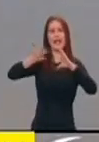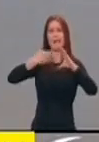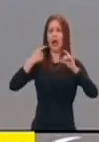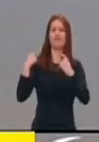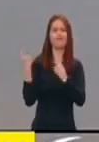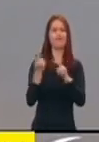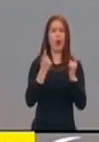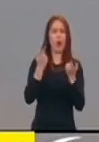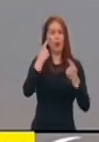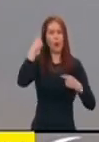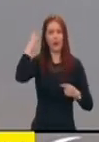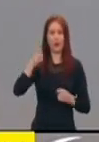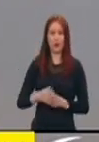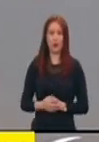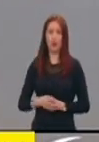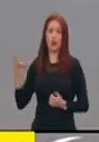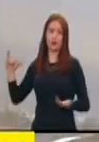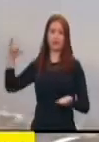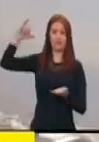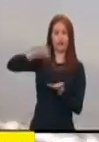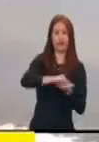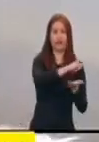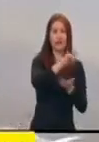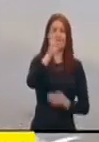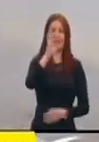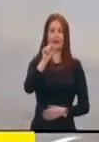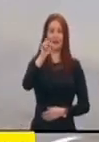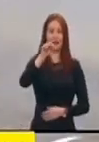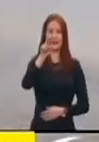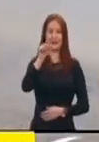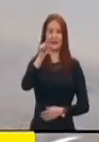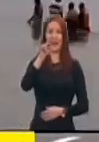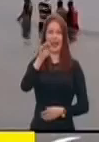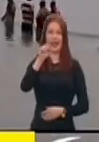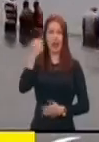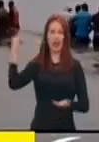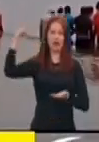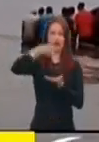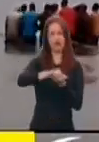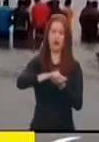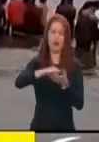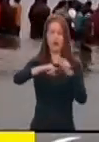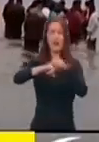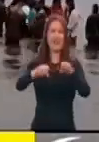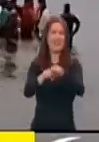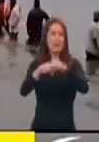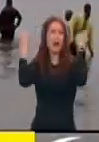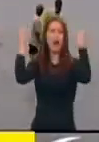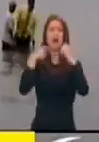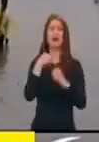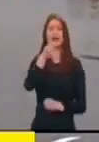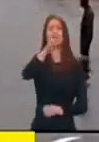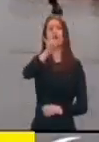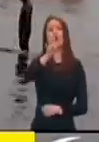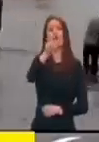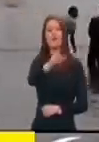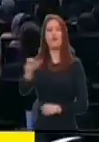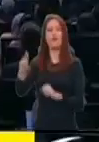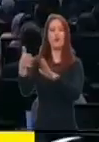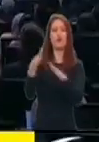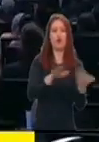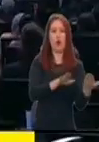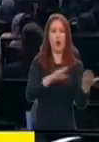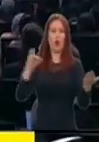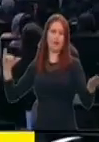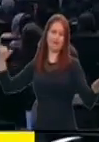El siniestro de un avión comercial en Tanzania deja hasta este momento 19 muertos. La aeronave cayó en el lago más grande